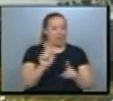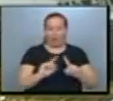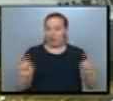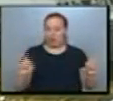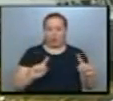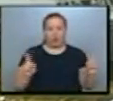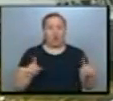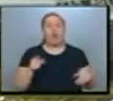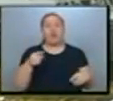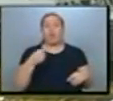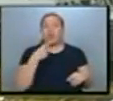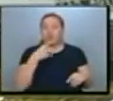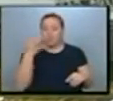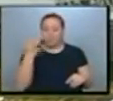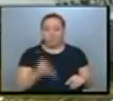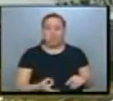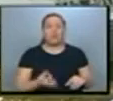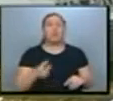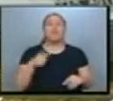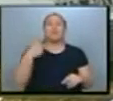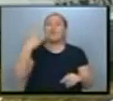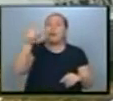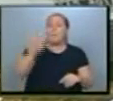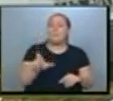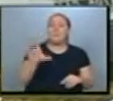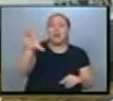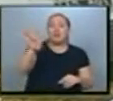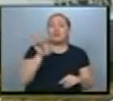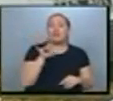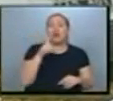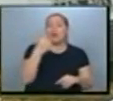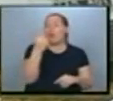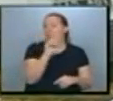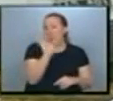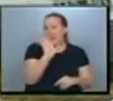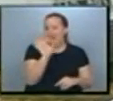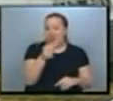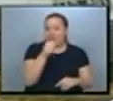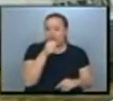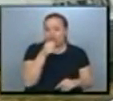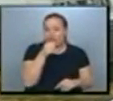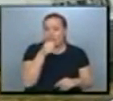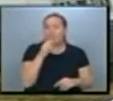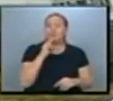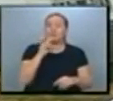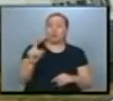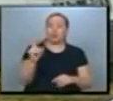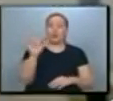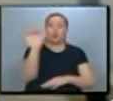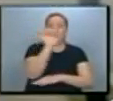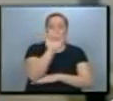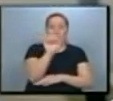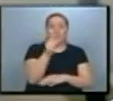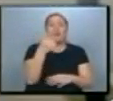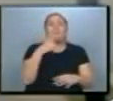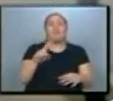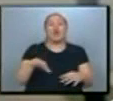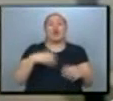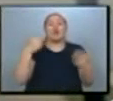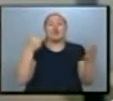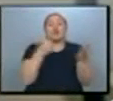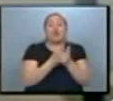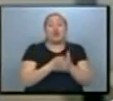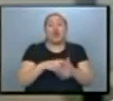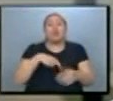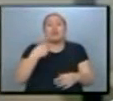que en realidad contrataron a una persona que no había tomado a la salida del boliche para que condujera, pero que después del choque se